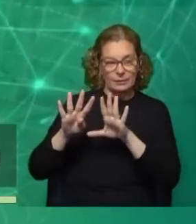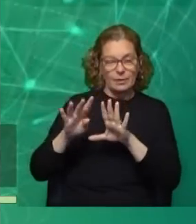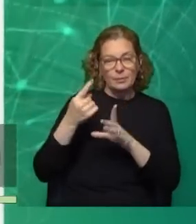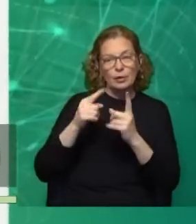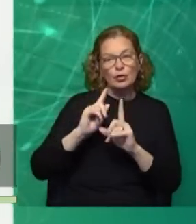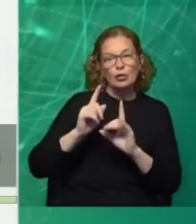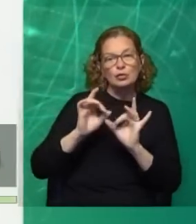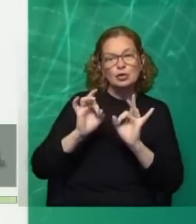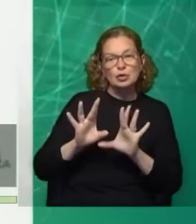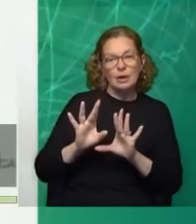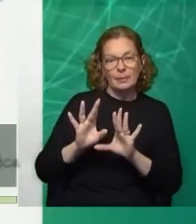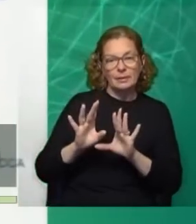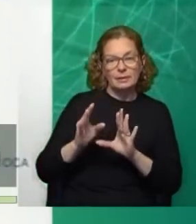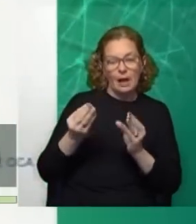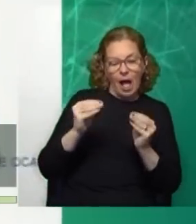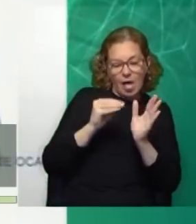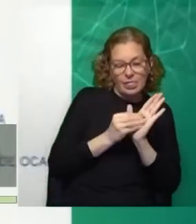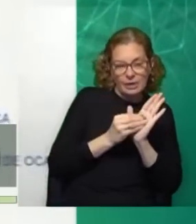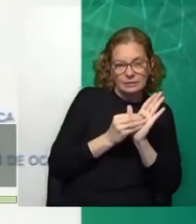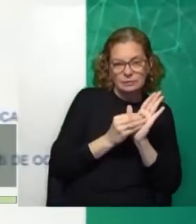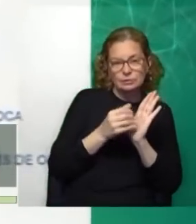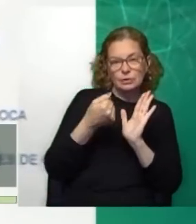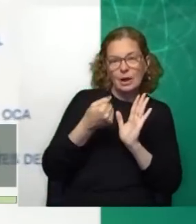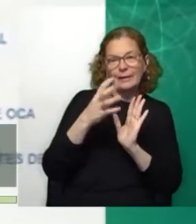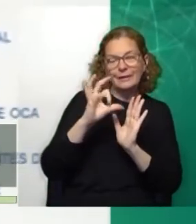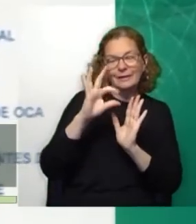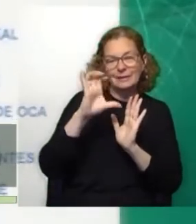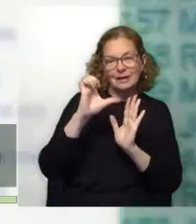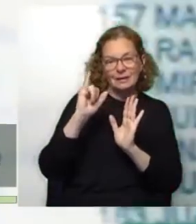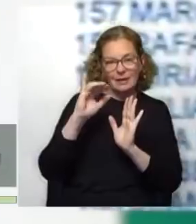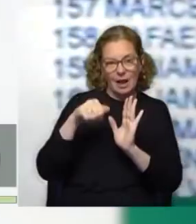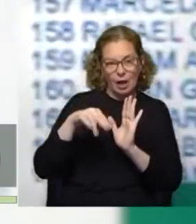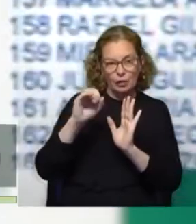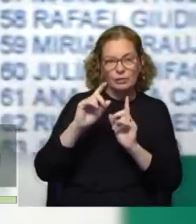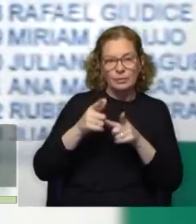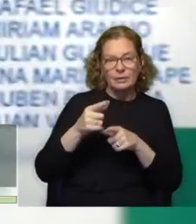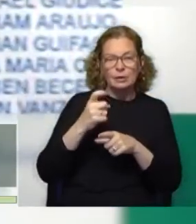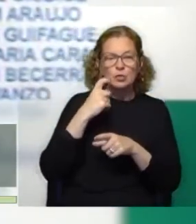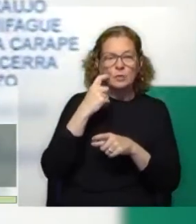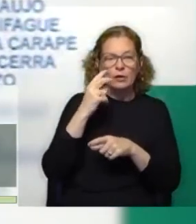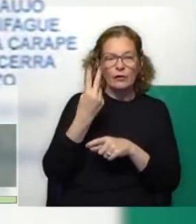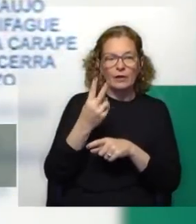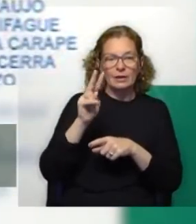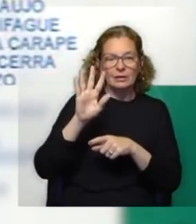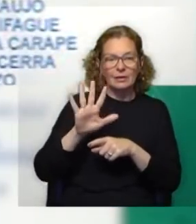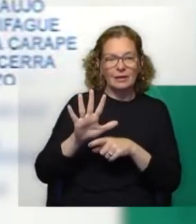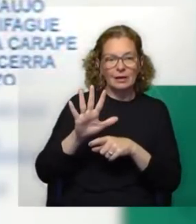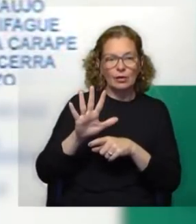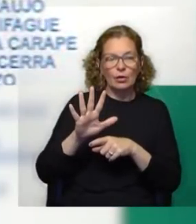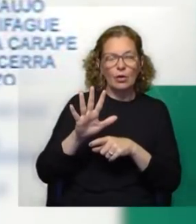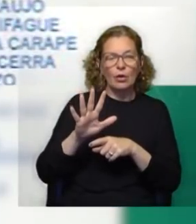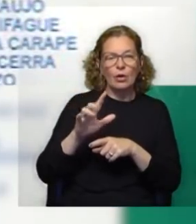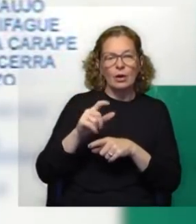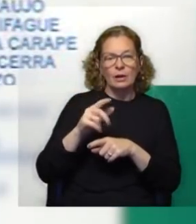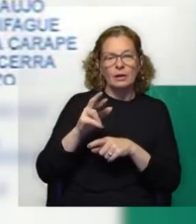no solo Alejandro astesiano fue parte de la lista 12 revistas en aquellas internas también figuran en el puesto 25 como candidato Raúl astesiano